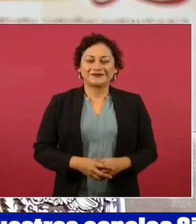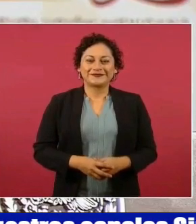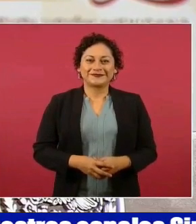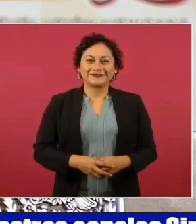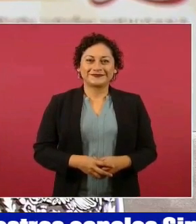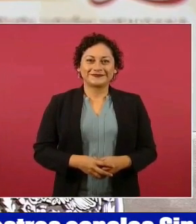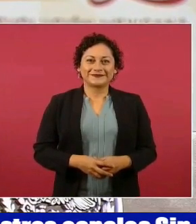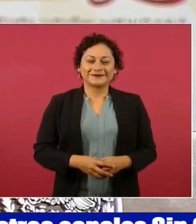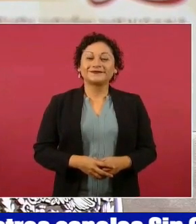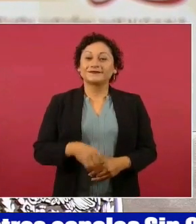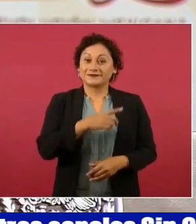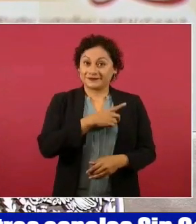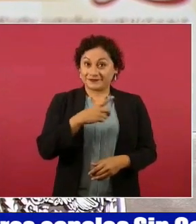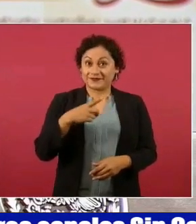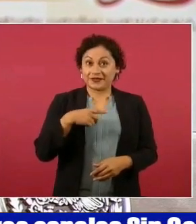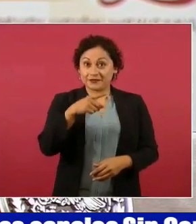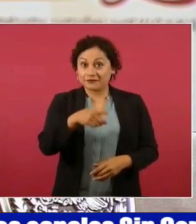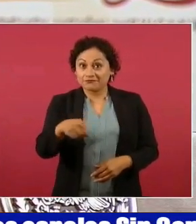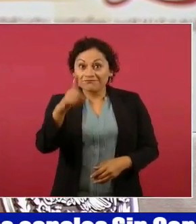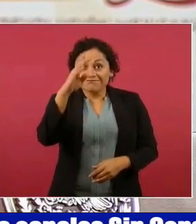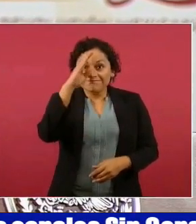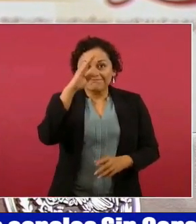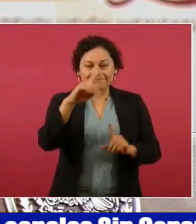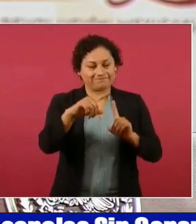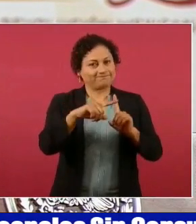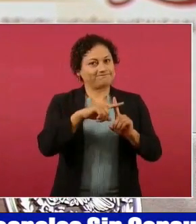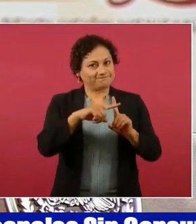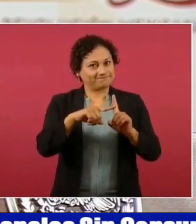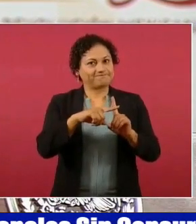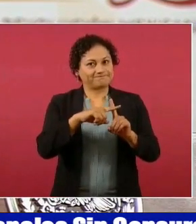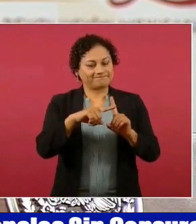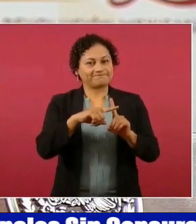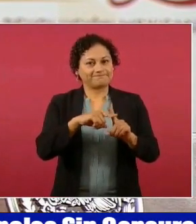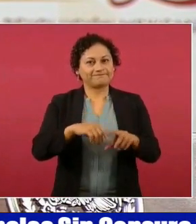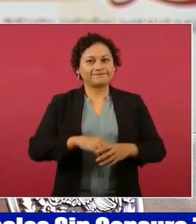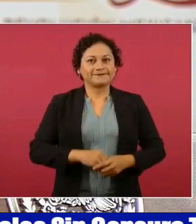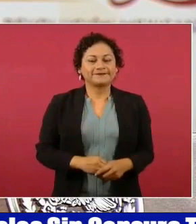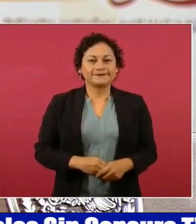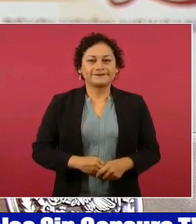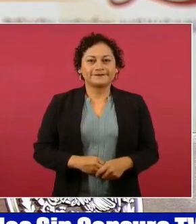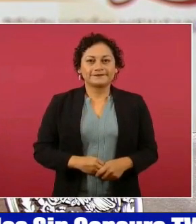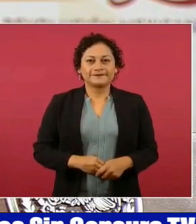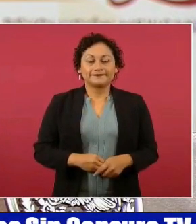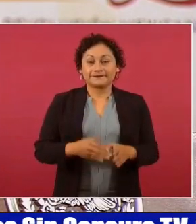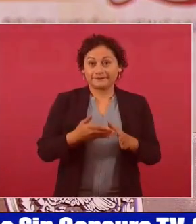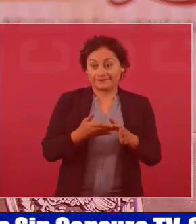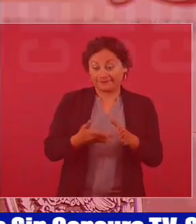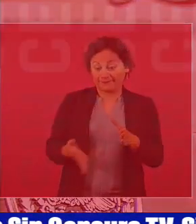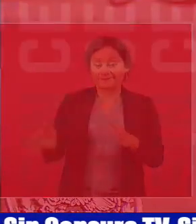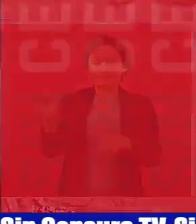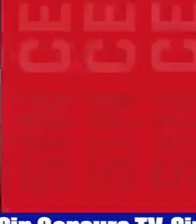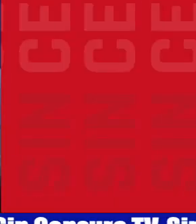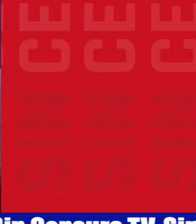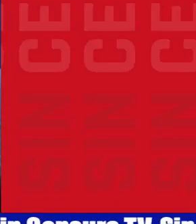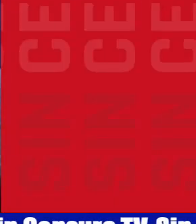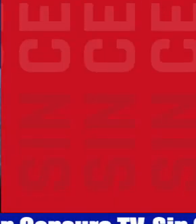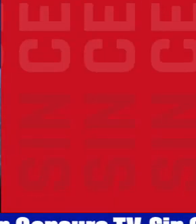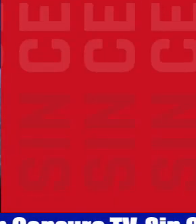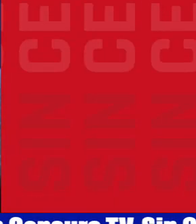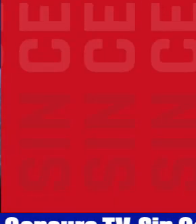presidente Zedillo y que hablaran de esto en 20 minutos. Que ya después Líbano Sáenz le comentó que le